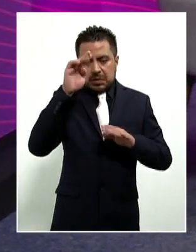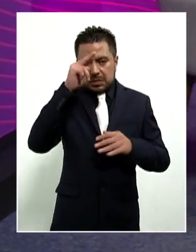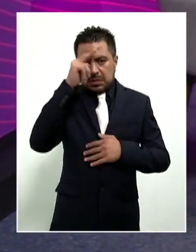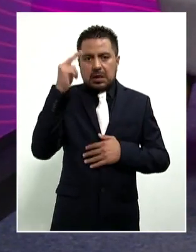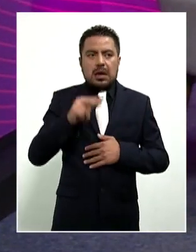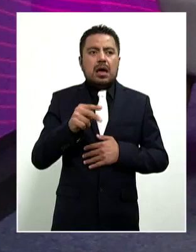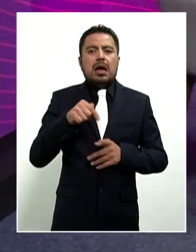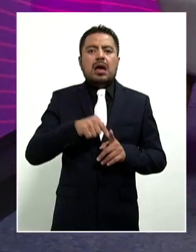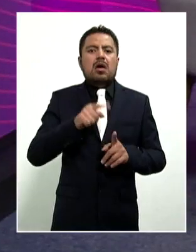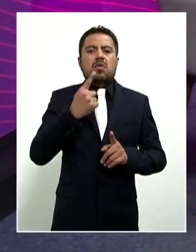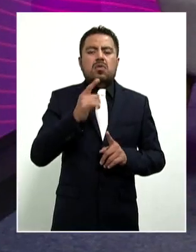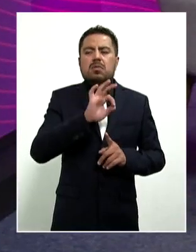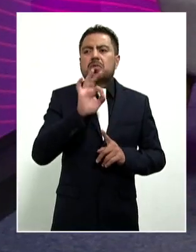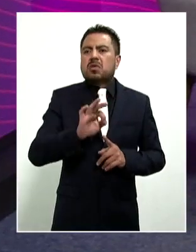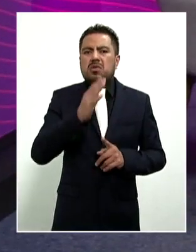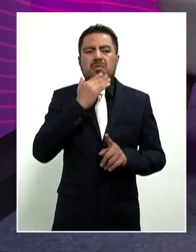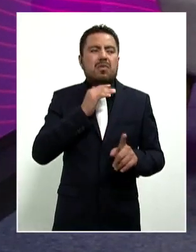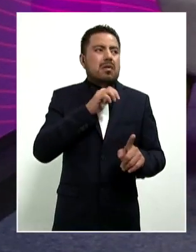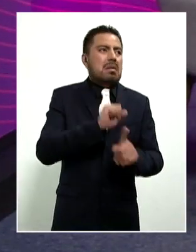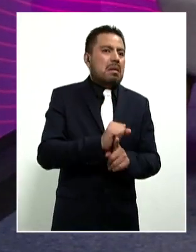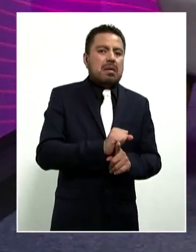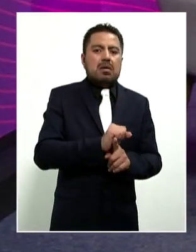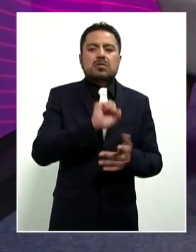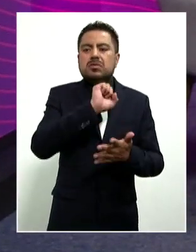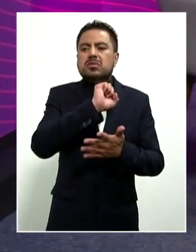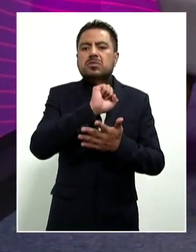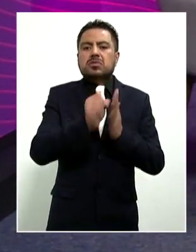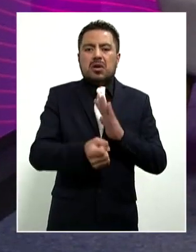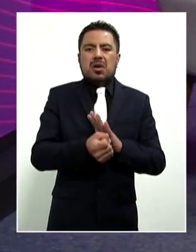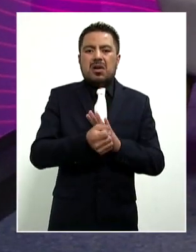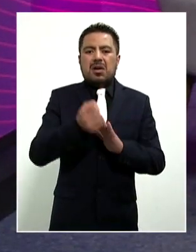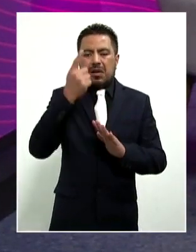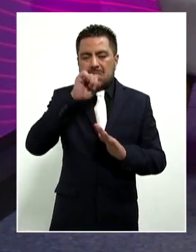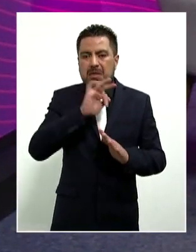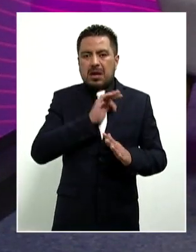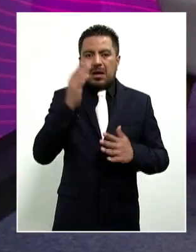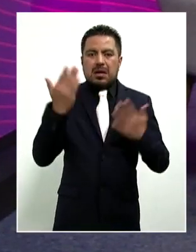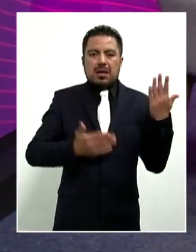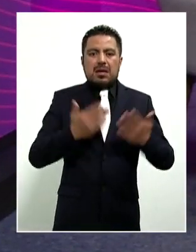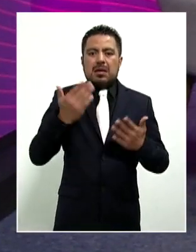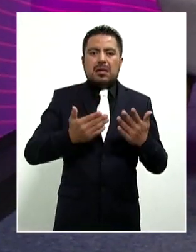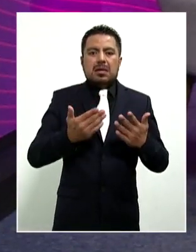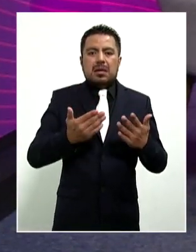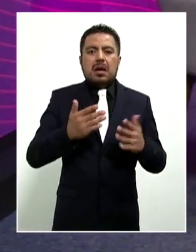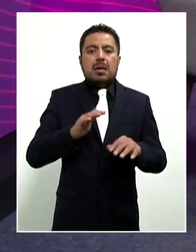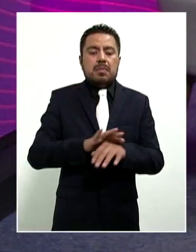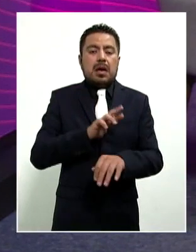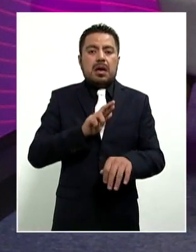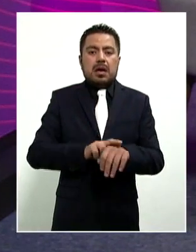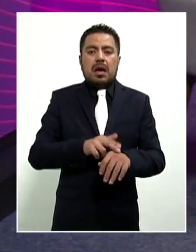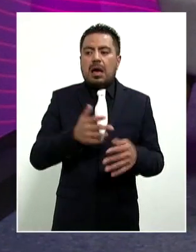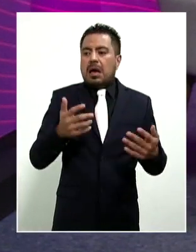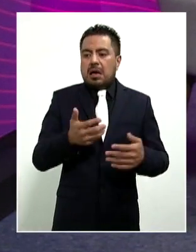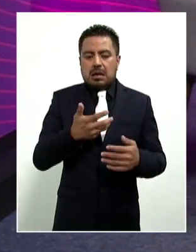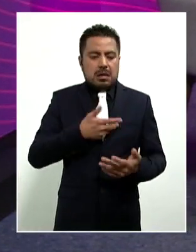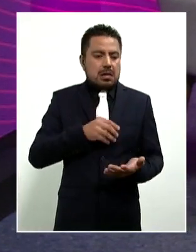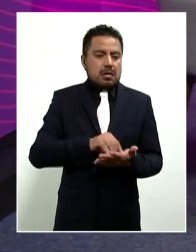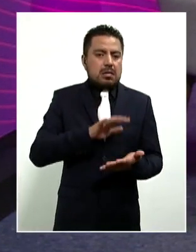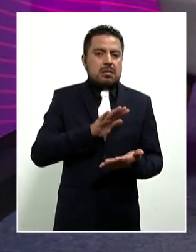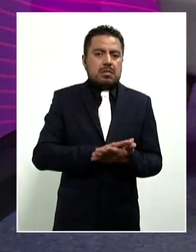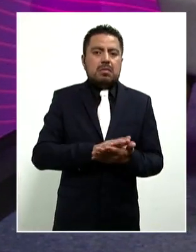llegamos al 1%. Y en realidad los solicitantes de asilo, pues, es mucho más de lo que hemos tenido, pero